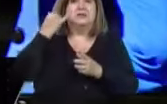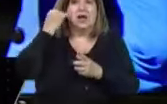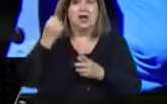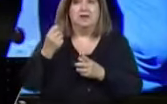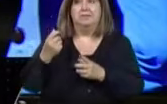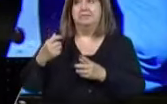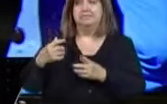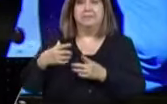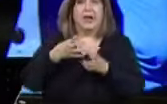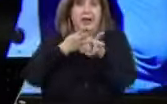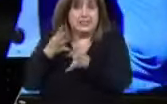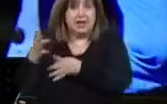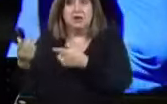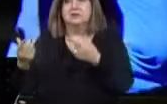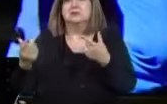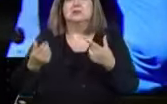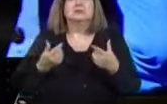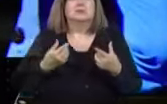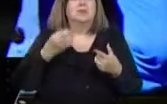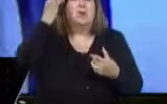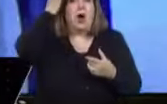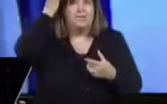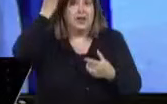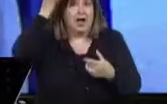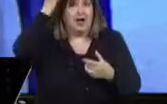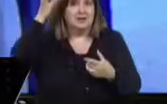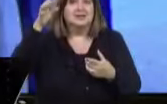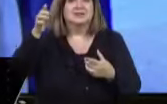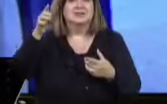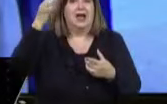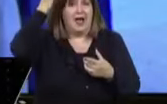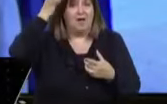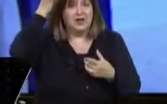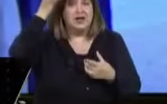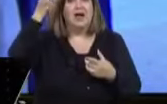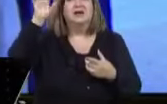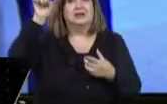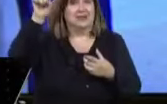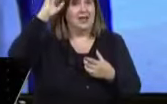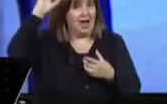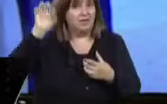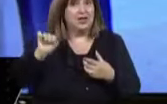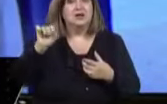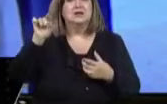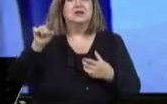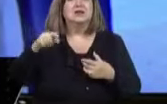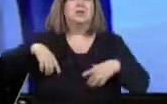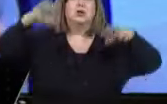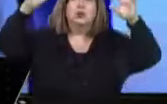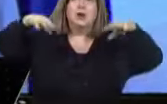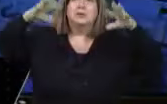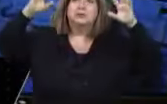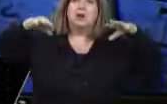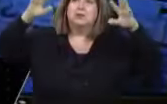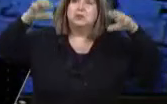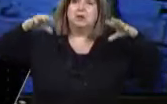yihadistas y tenés en algunos de estos países africanos, este particularmente es en África Occidental, tenés la temporada de lluvias, que